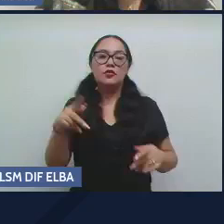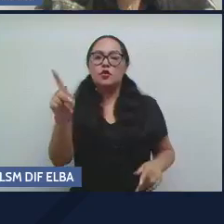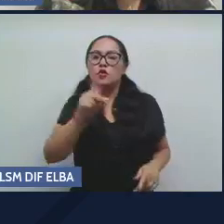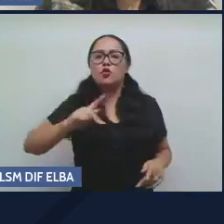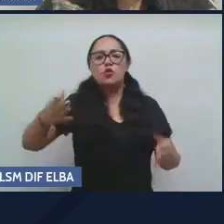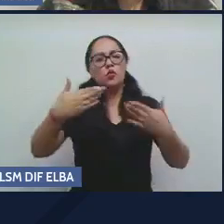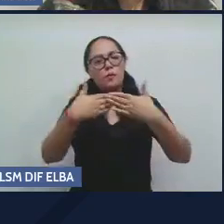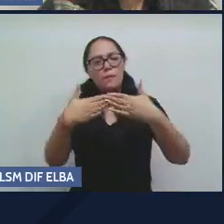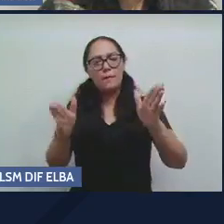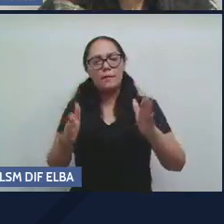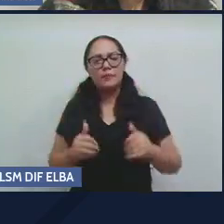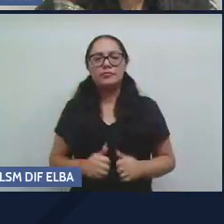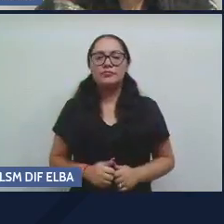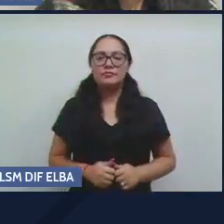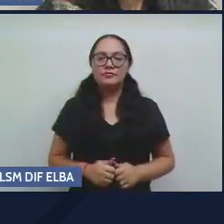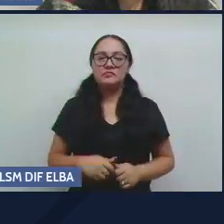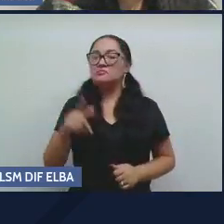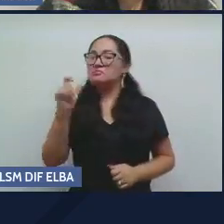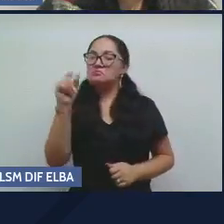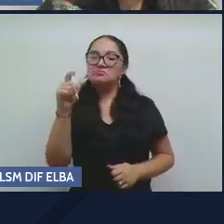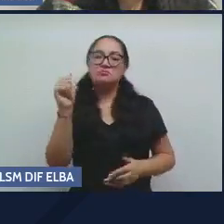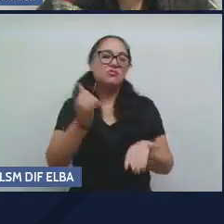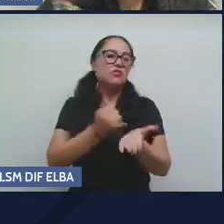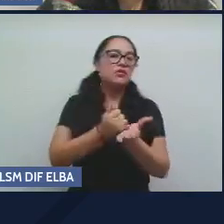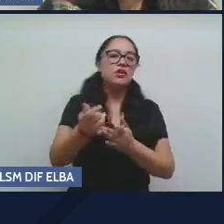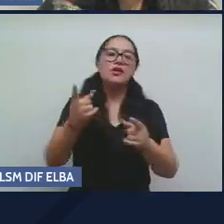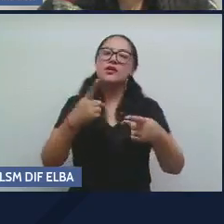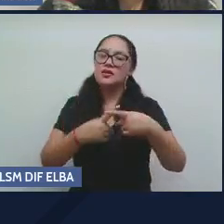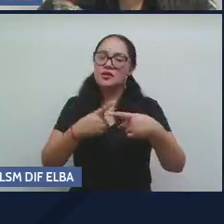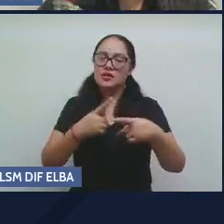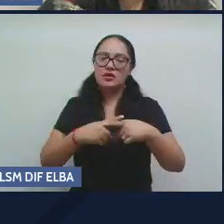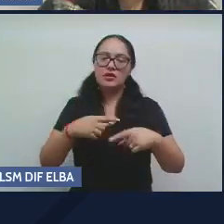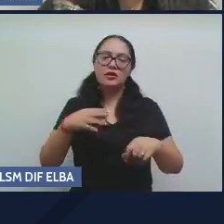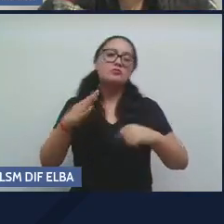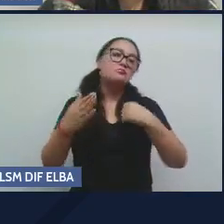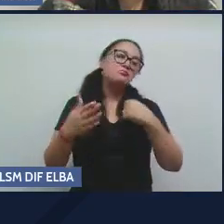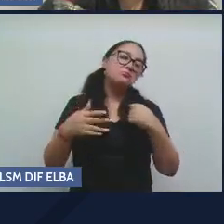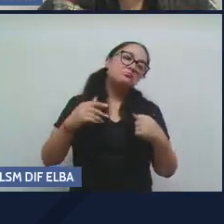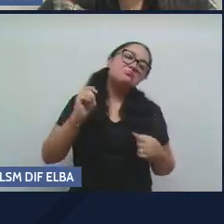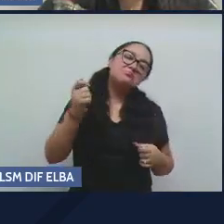y determinar quiénes serán sus herederos.